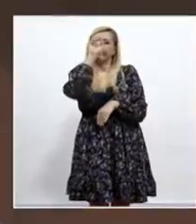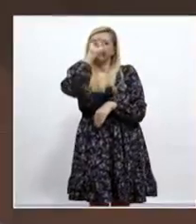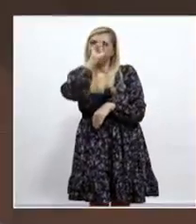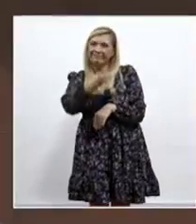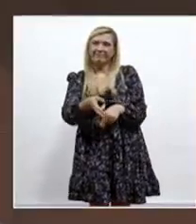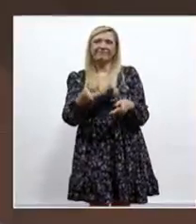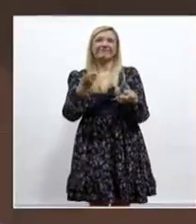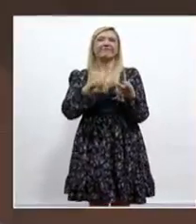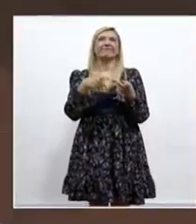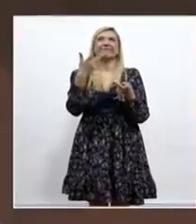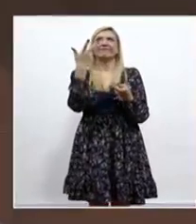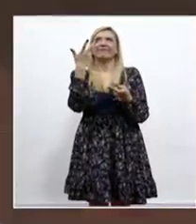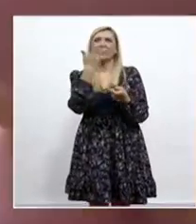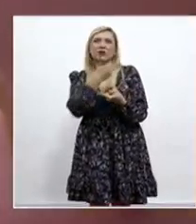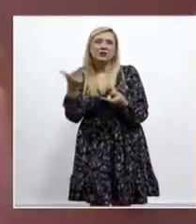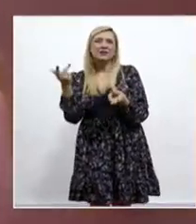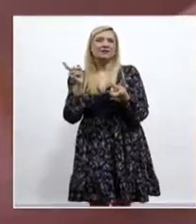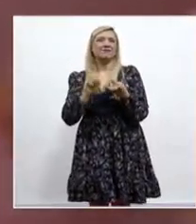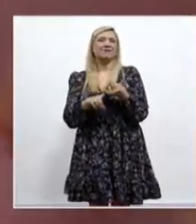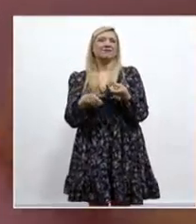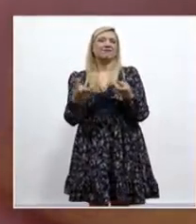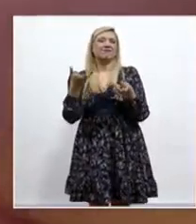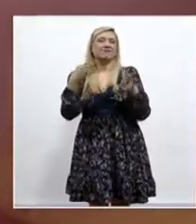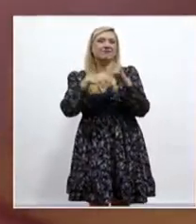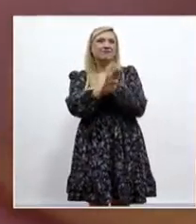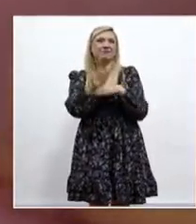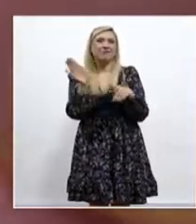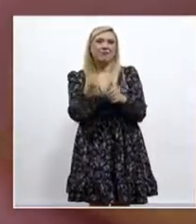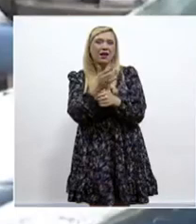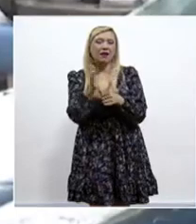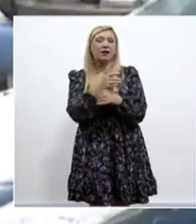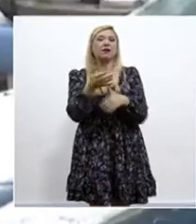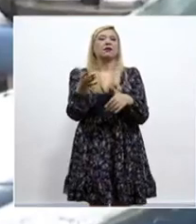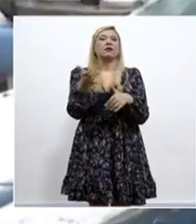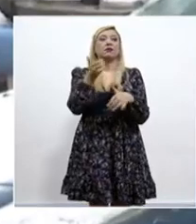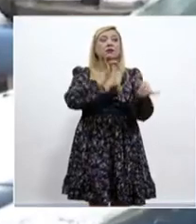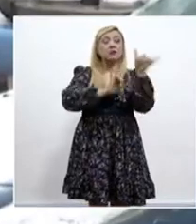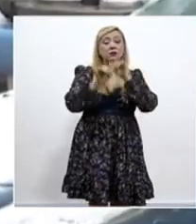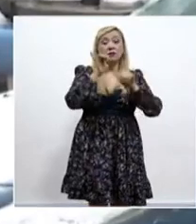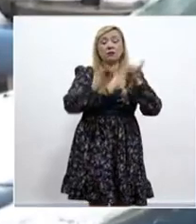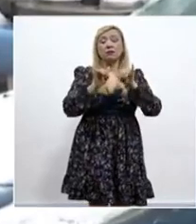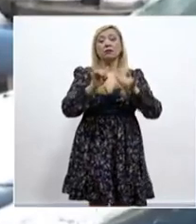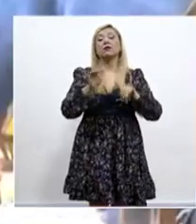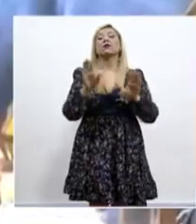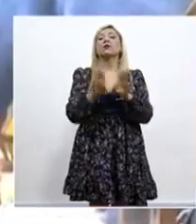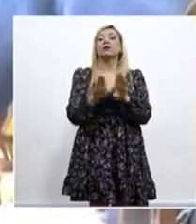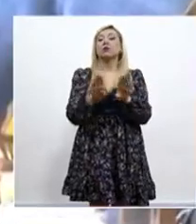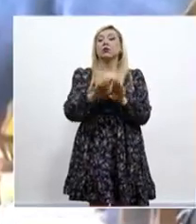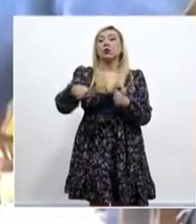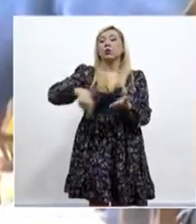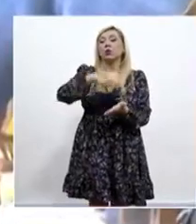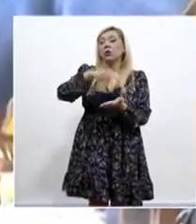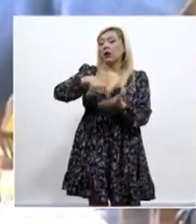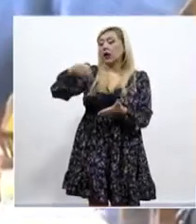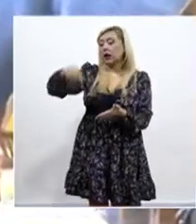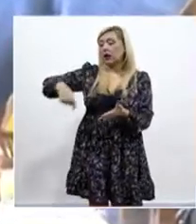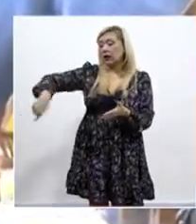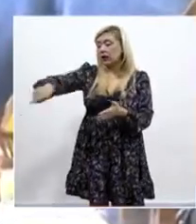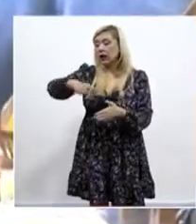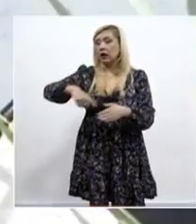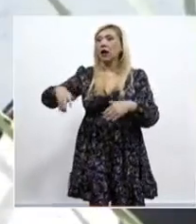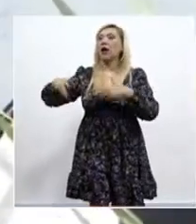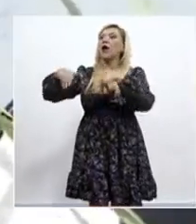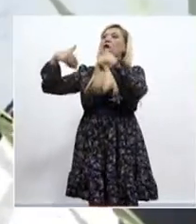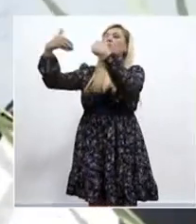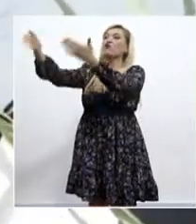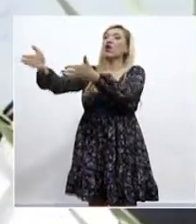oficio y con citación de todas las partes. También puede ser solicitada por las autoridades laborales de oficio hasta antes de la audiencia de juicio